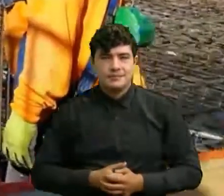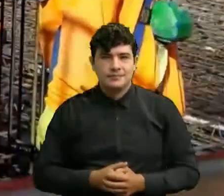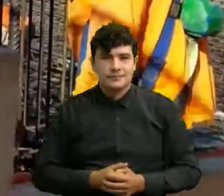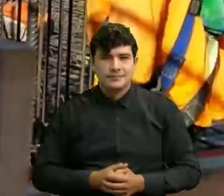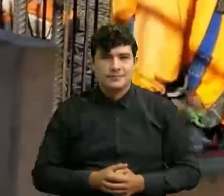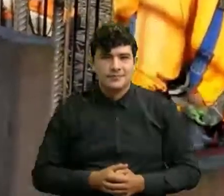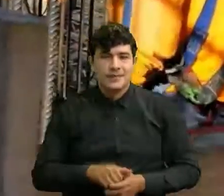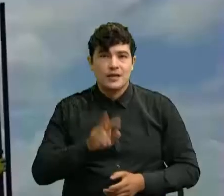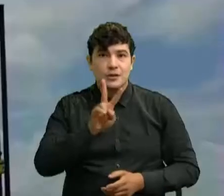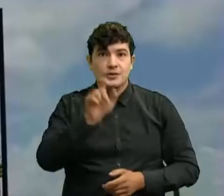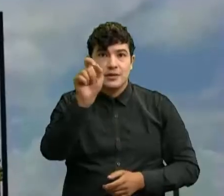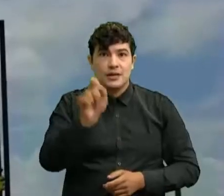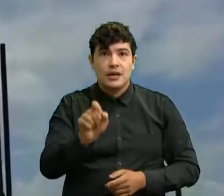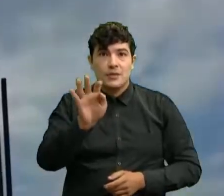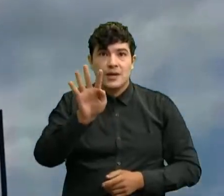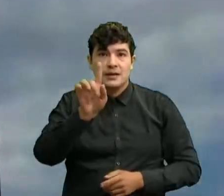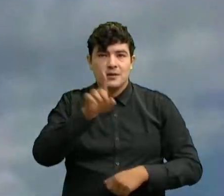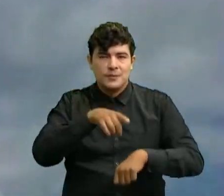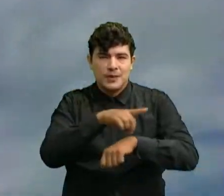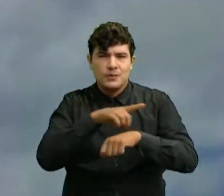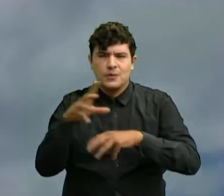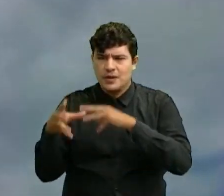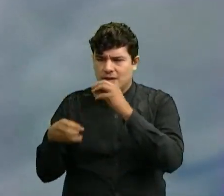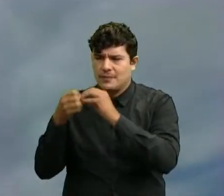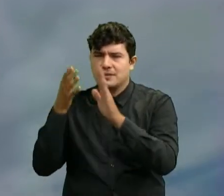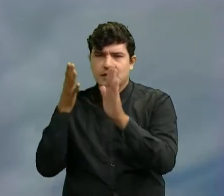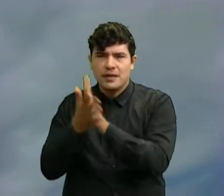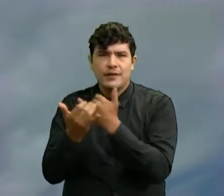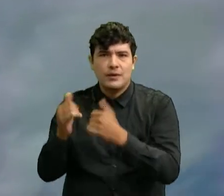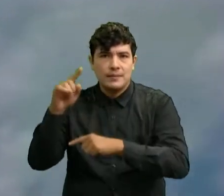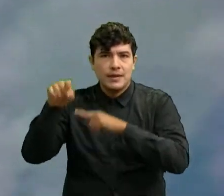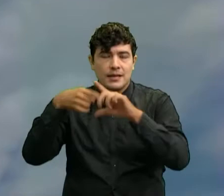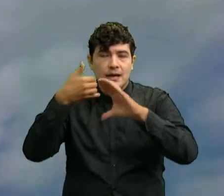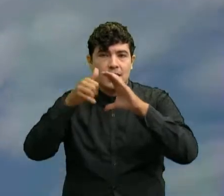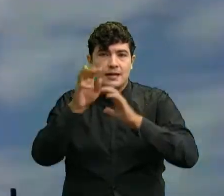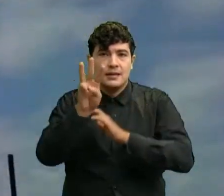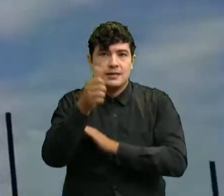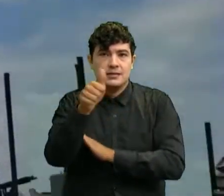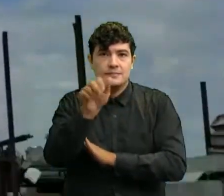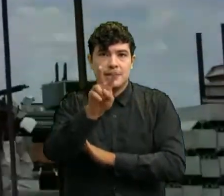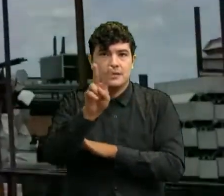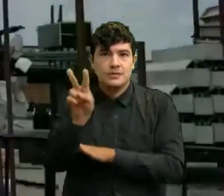1994. 2:41 PM, vamos con más mensajes que nos llegan a través del